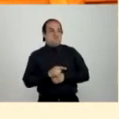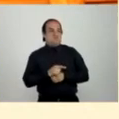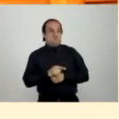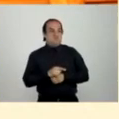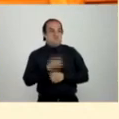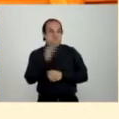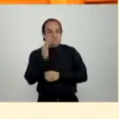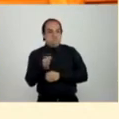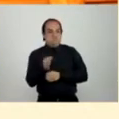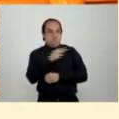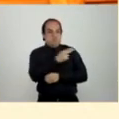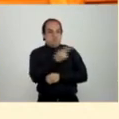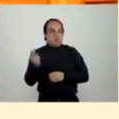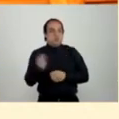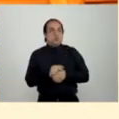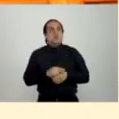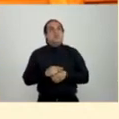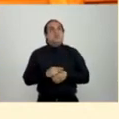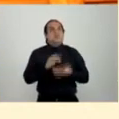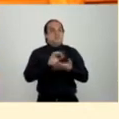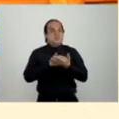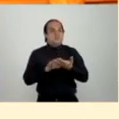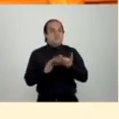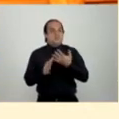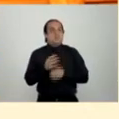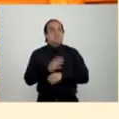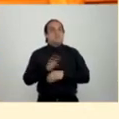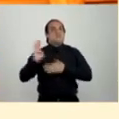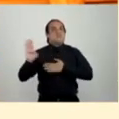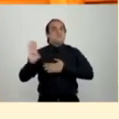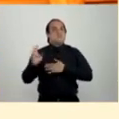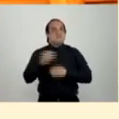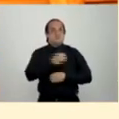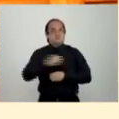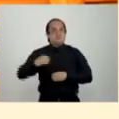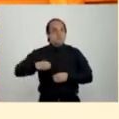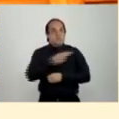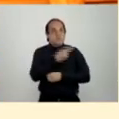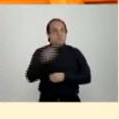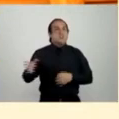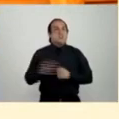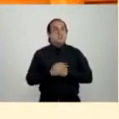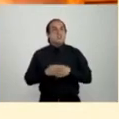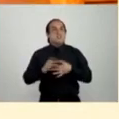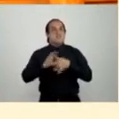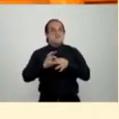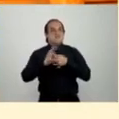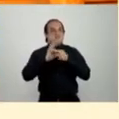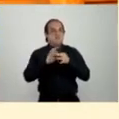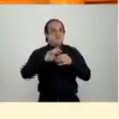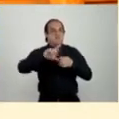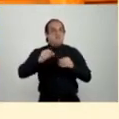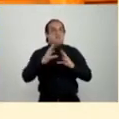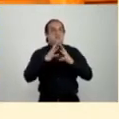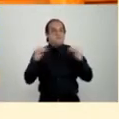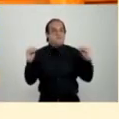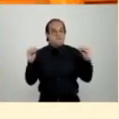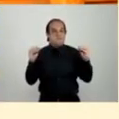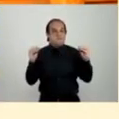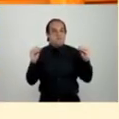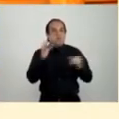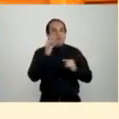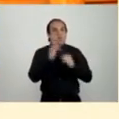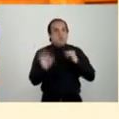literatura de compromiso obligatorio, están doctrinariamente amarrados, y se desapareció. Lo último